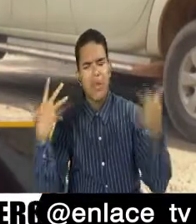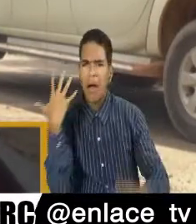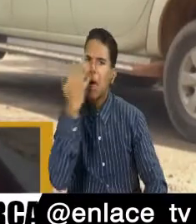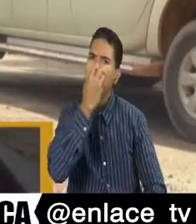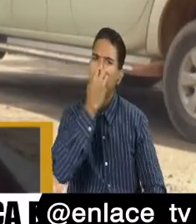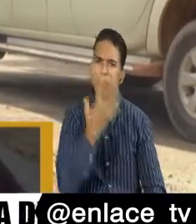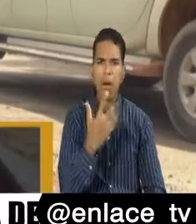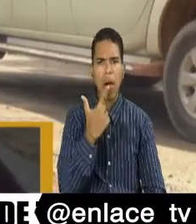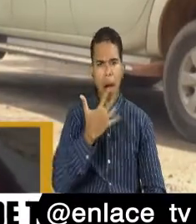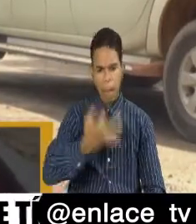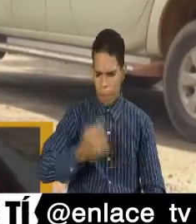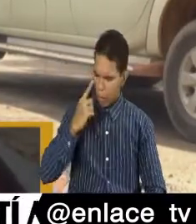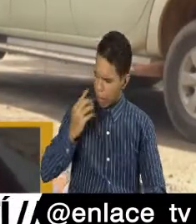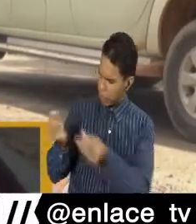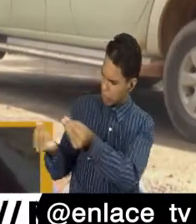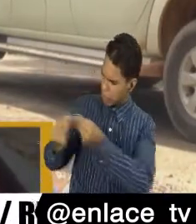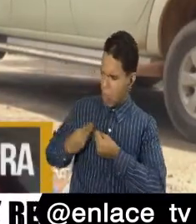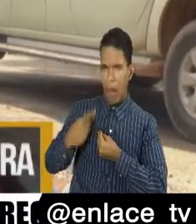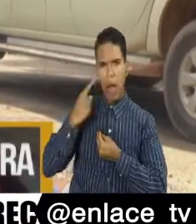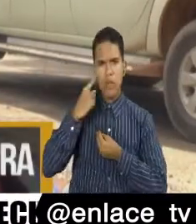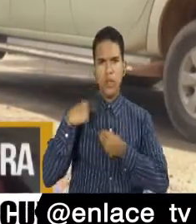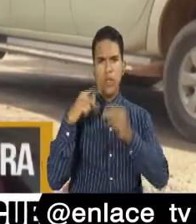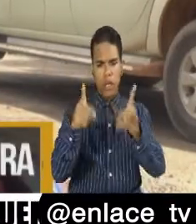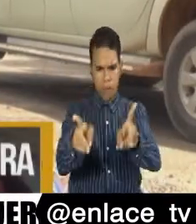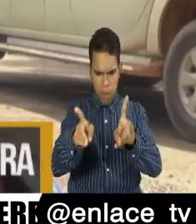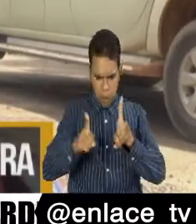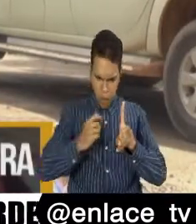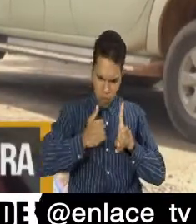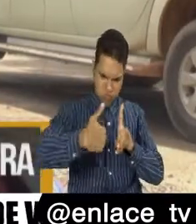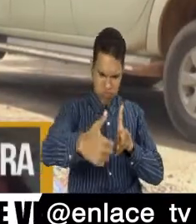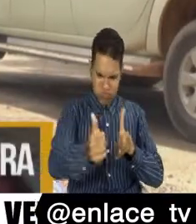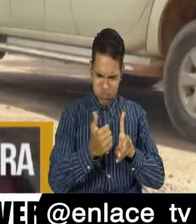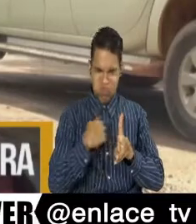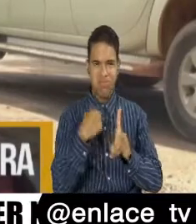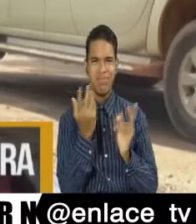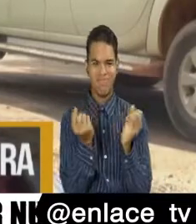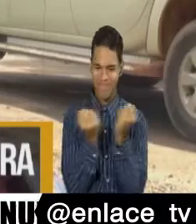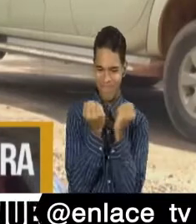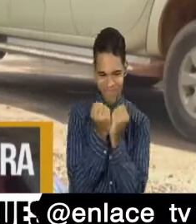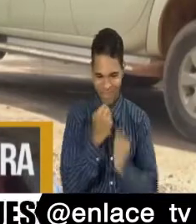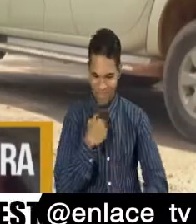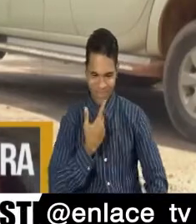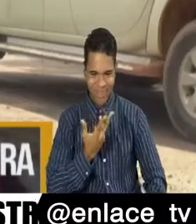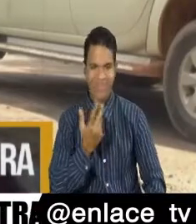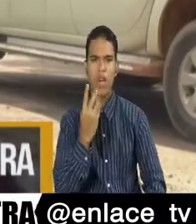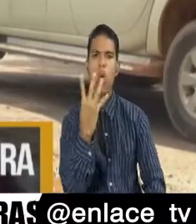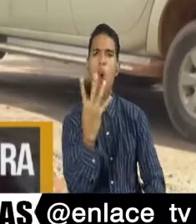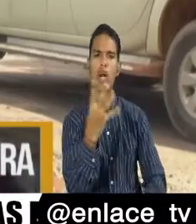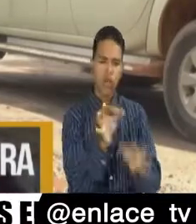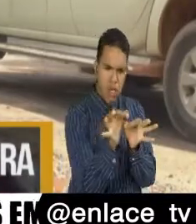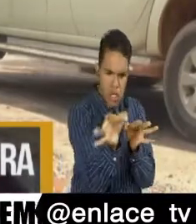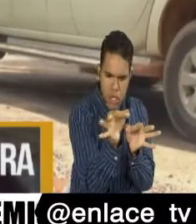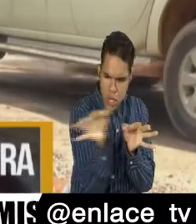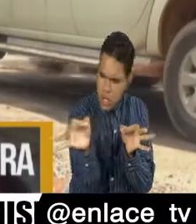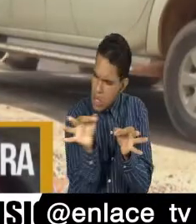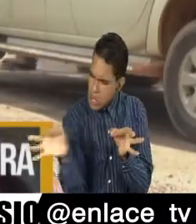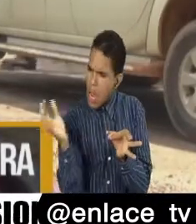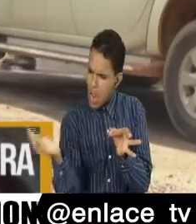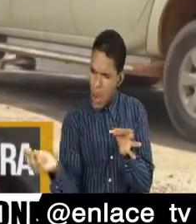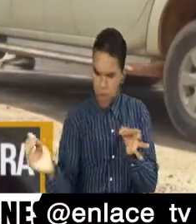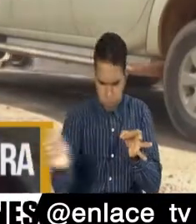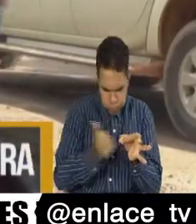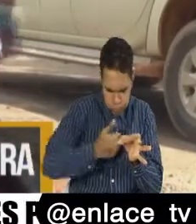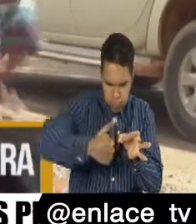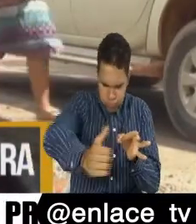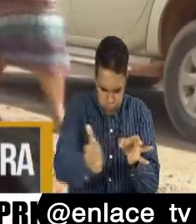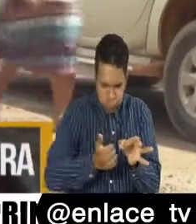recibido en Cuatro Bocas, que esto descongestiona a muchas vías, como cuatro veredas. Que no tenían vía de penetración, ya